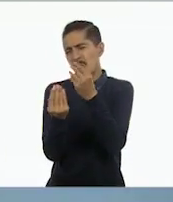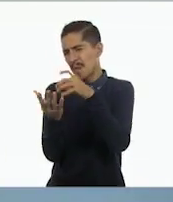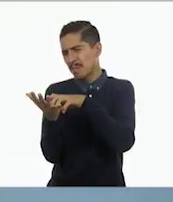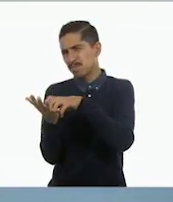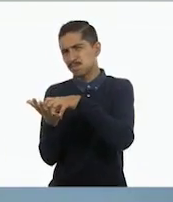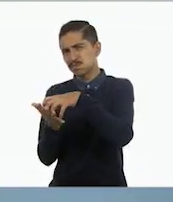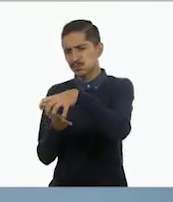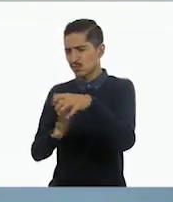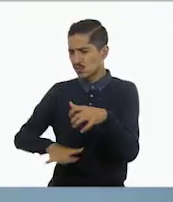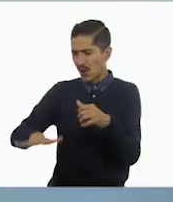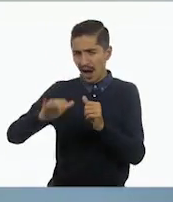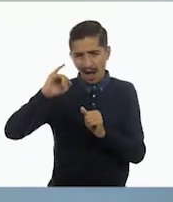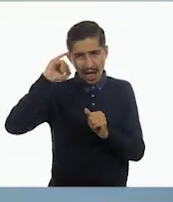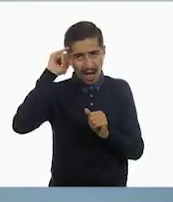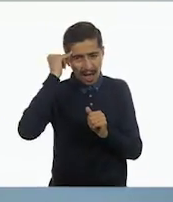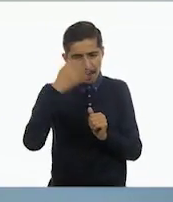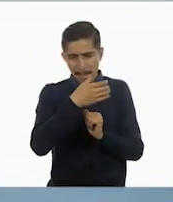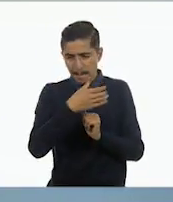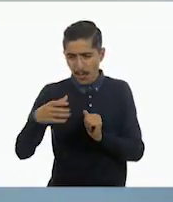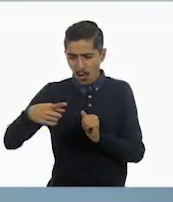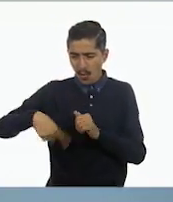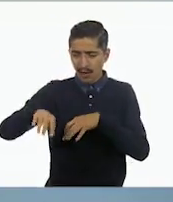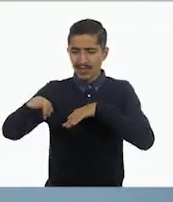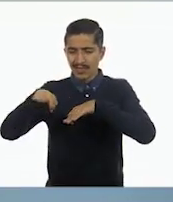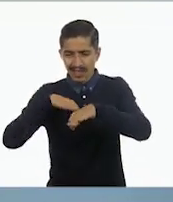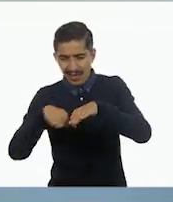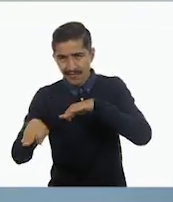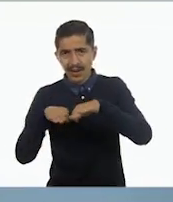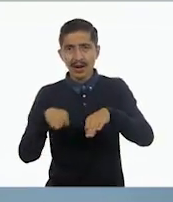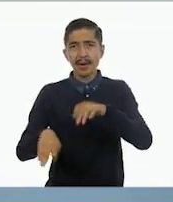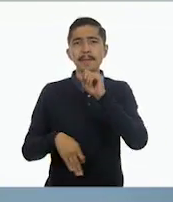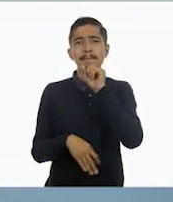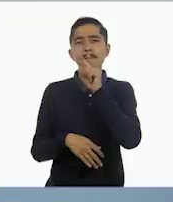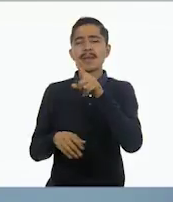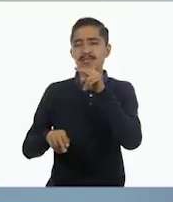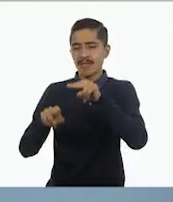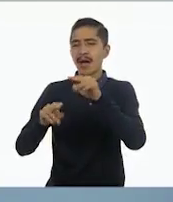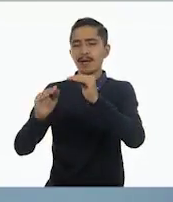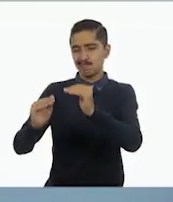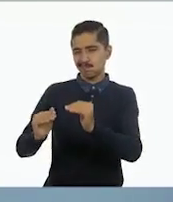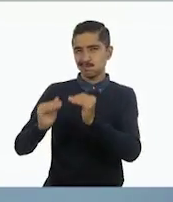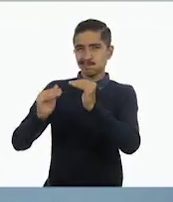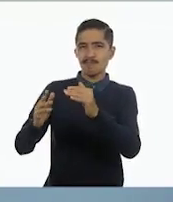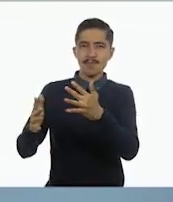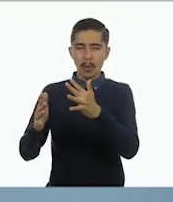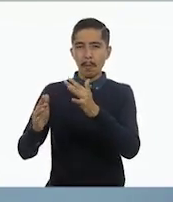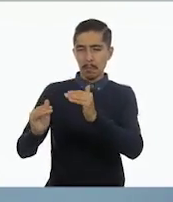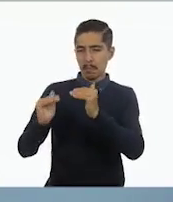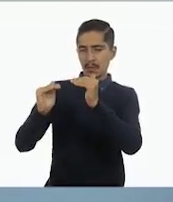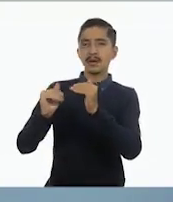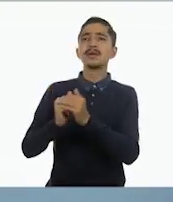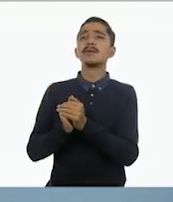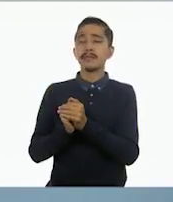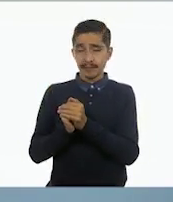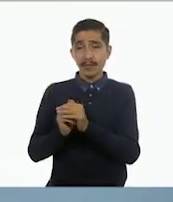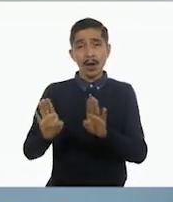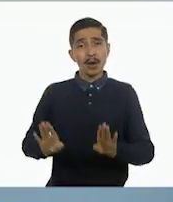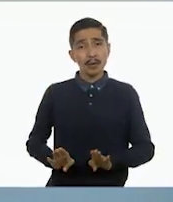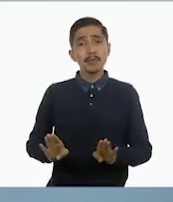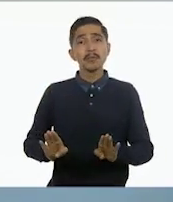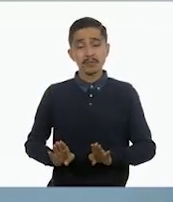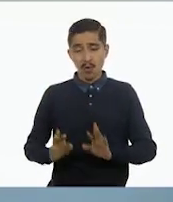tipos de campesinos, trabajadores y de algunas clases medias fue lo que le dio el